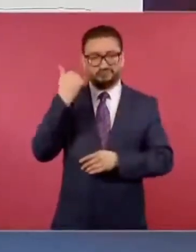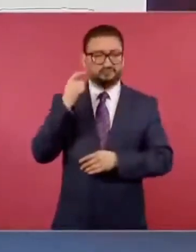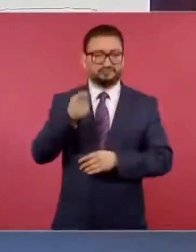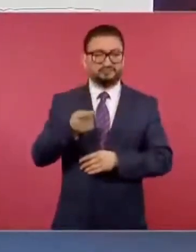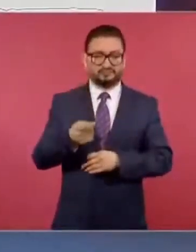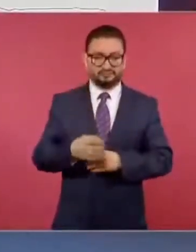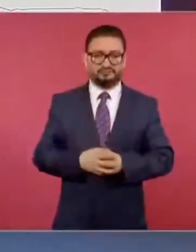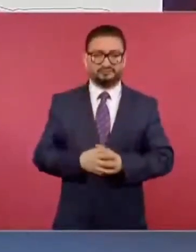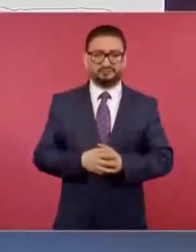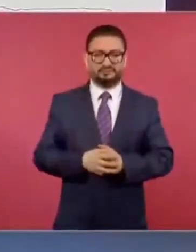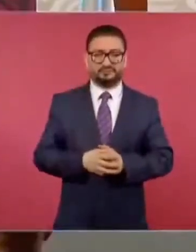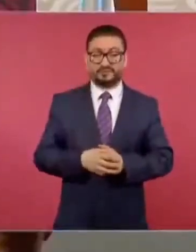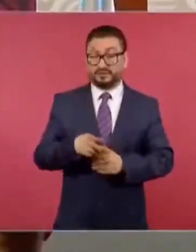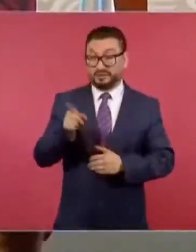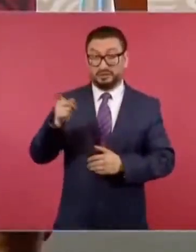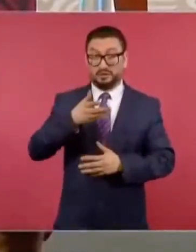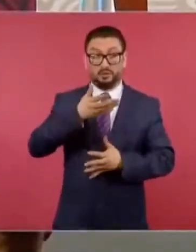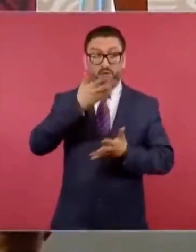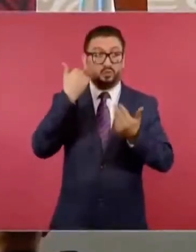lo que hacía?